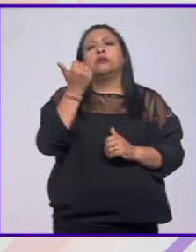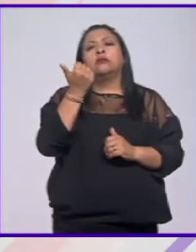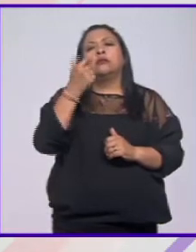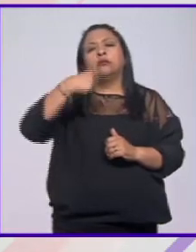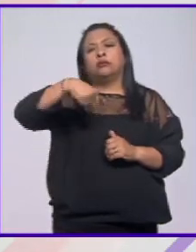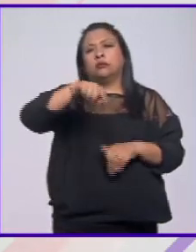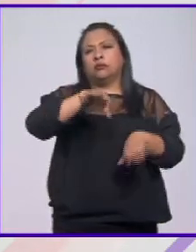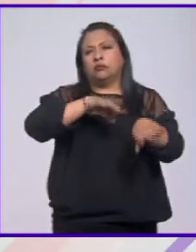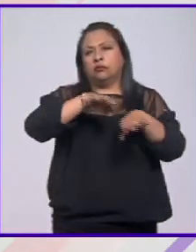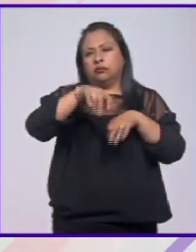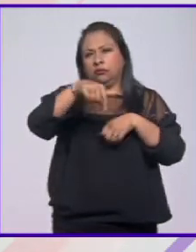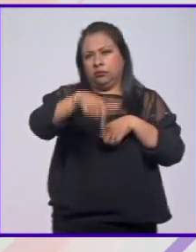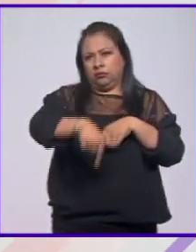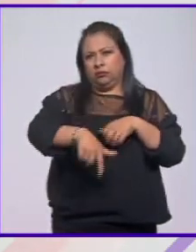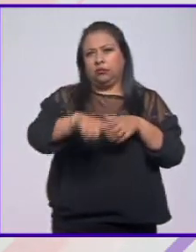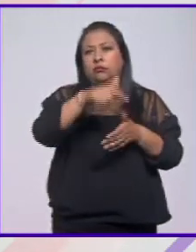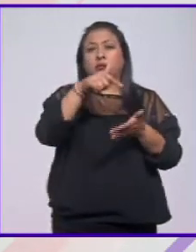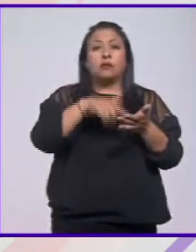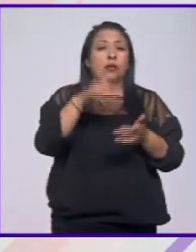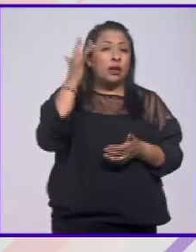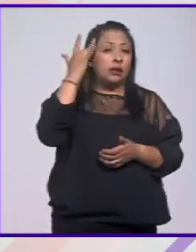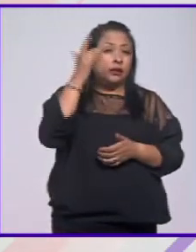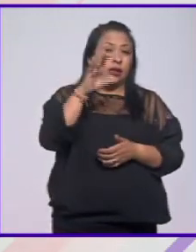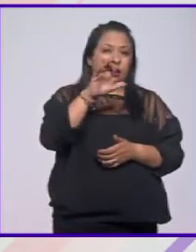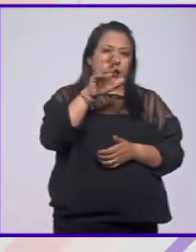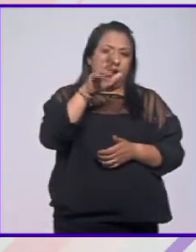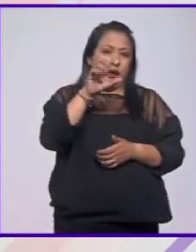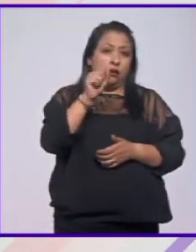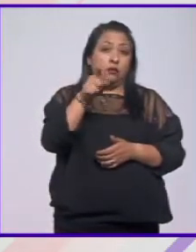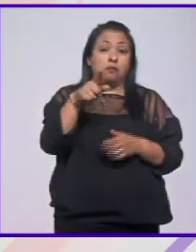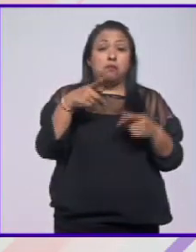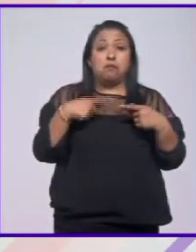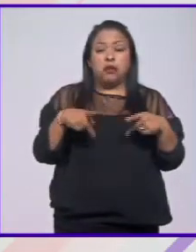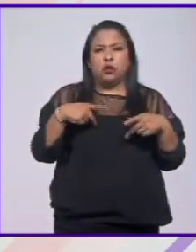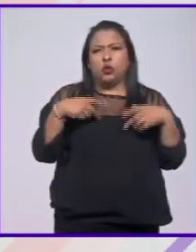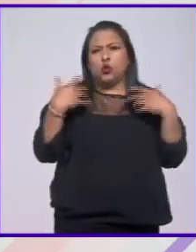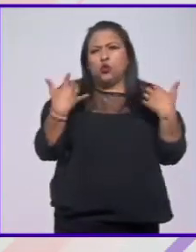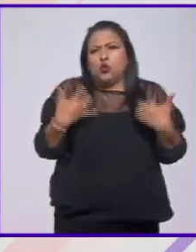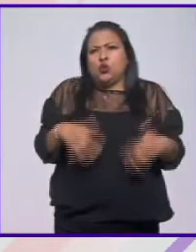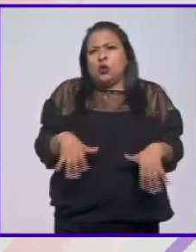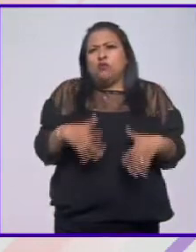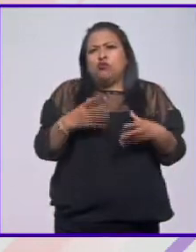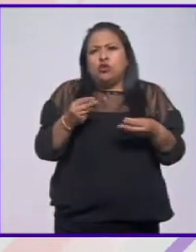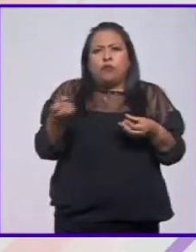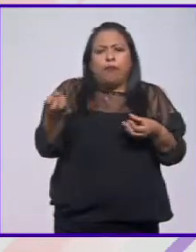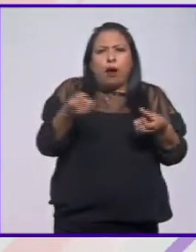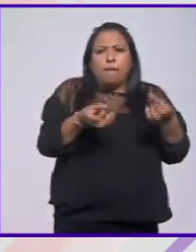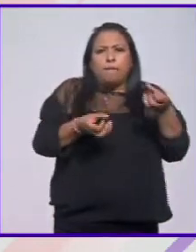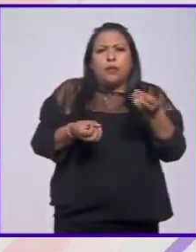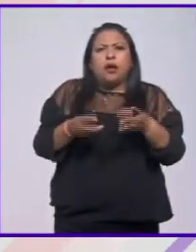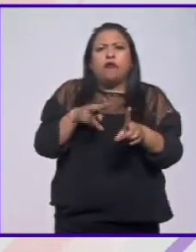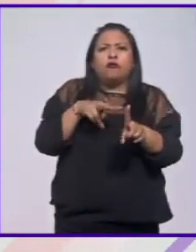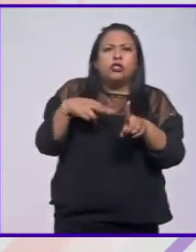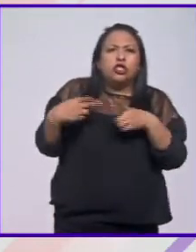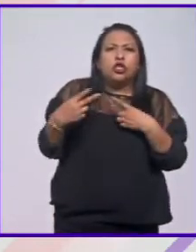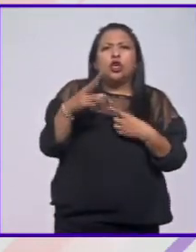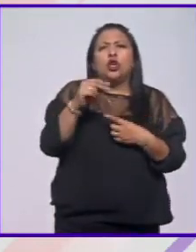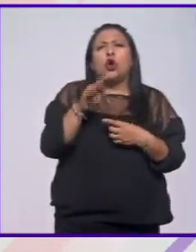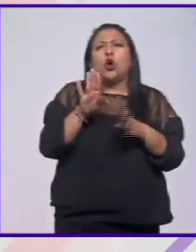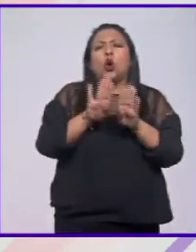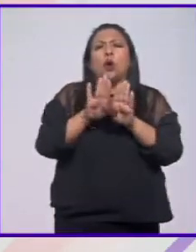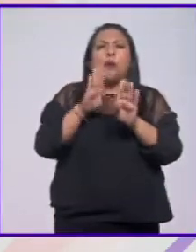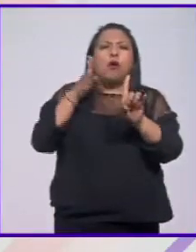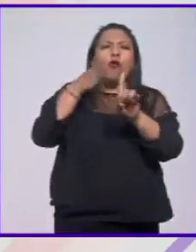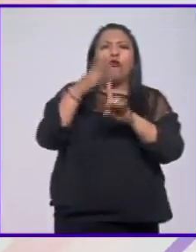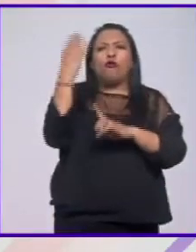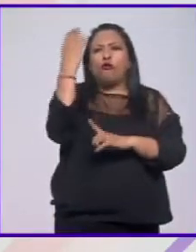colegas de trabajo aquí en San Carlos. De manera que fue una persona que enriqueció enormemente el panorama, ya no solamente